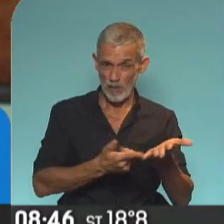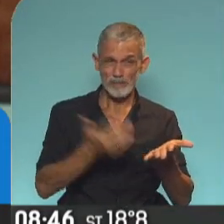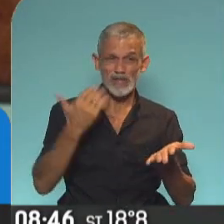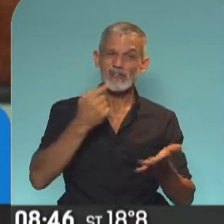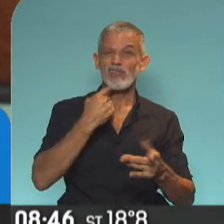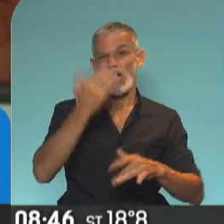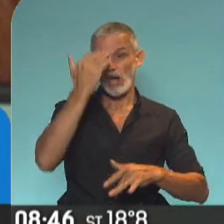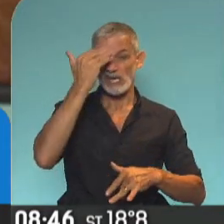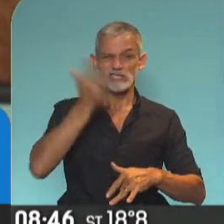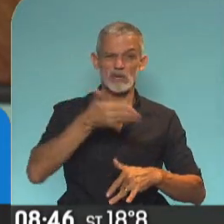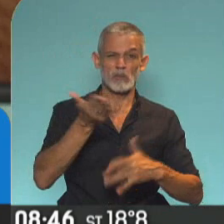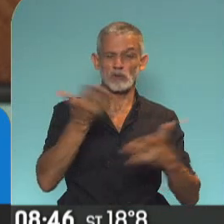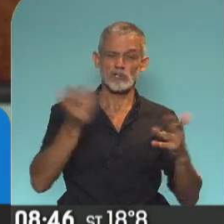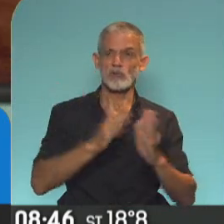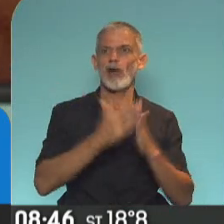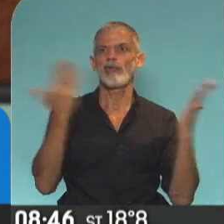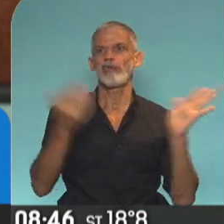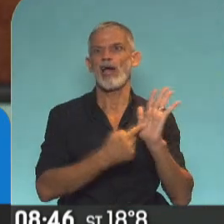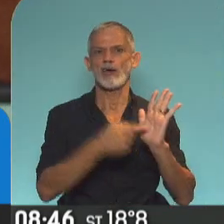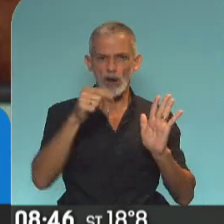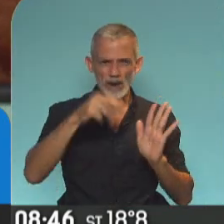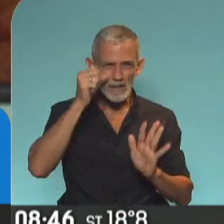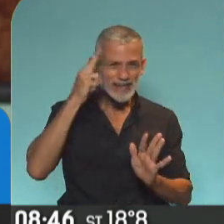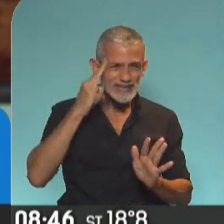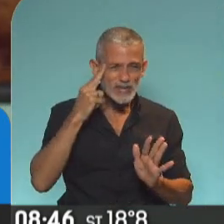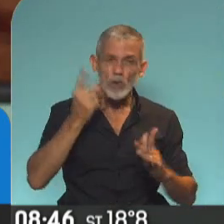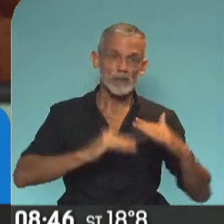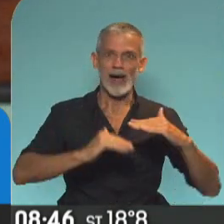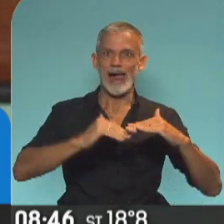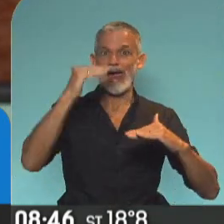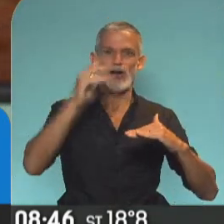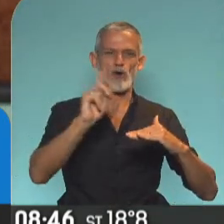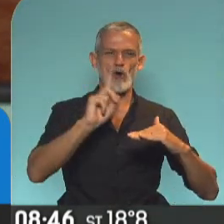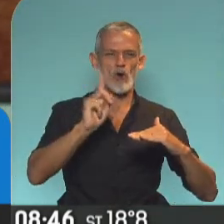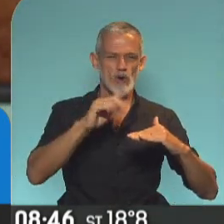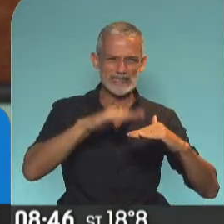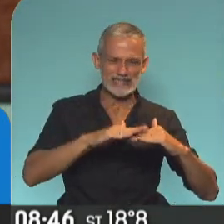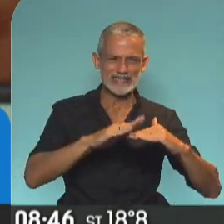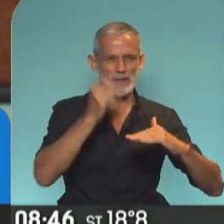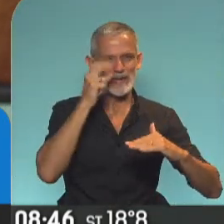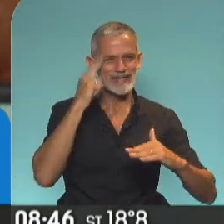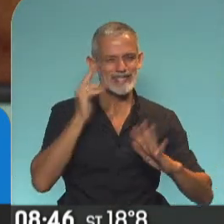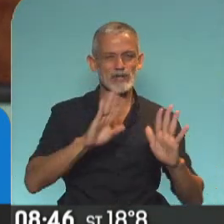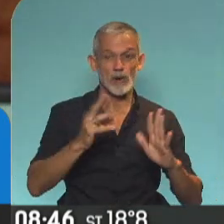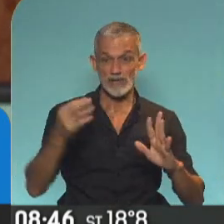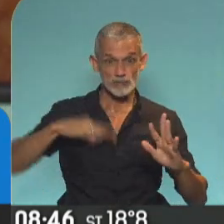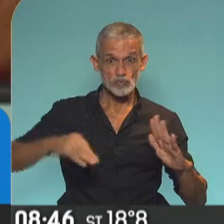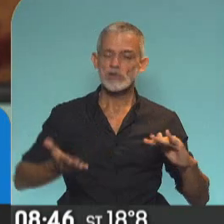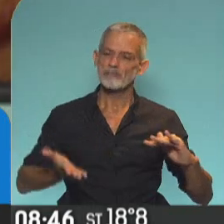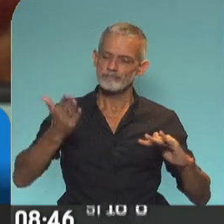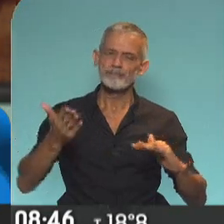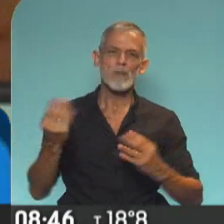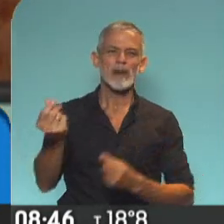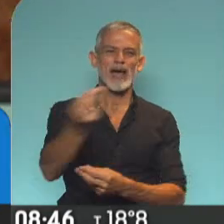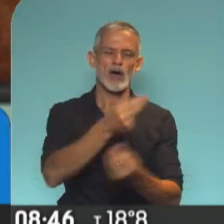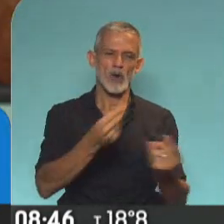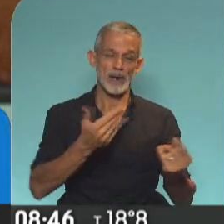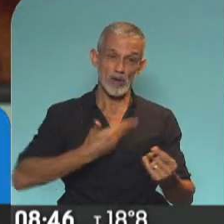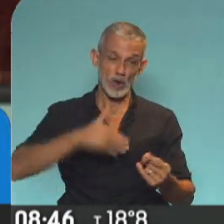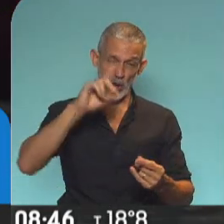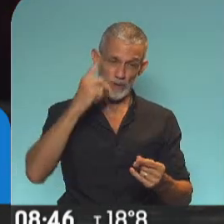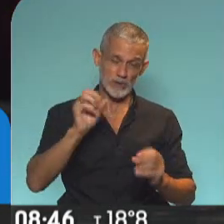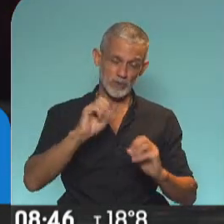Por ahí me parece que además debe haber más mujeres en la mesa, creo que ya varias lo señalaron en general. También es cierto, Hugo Yasky